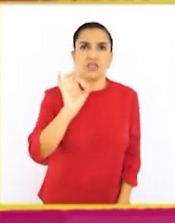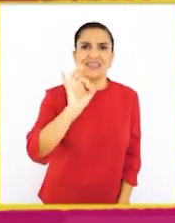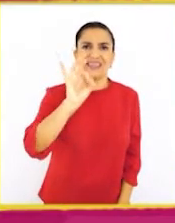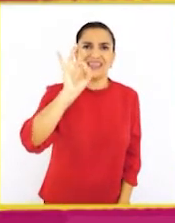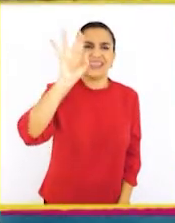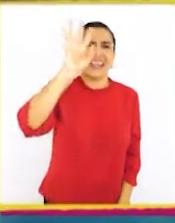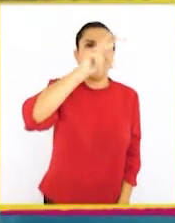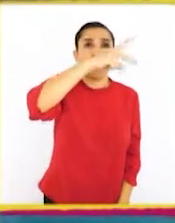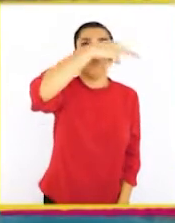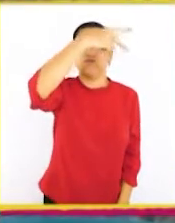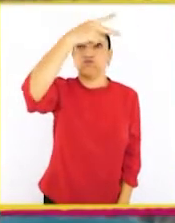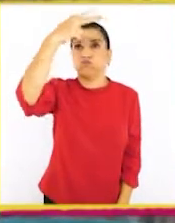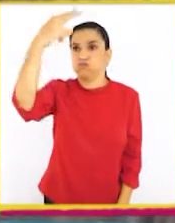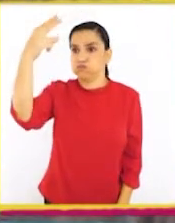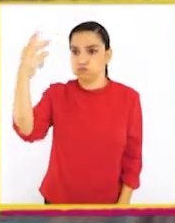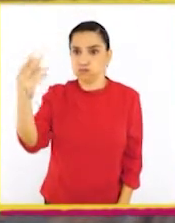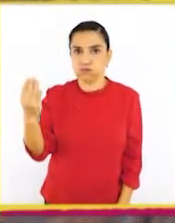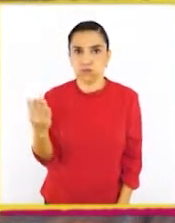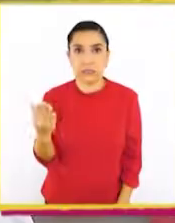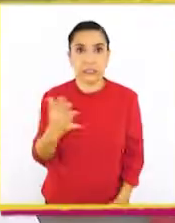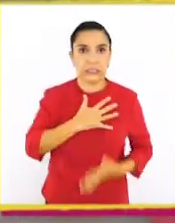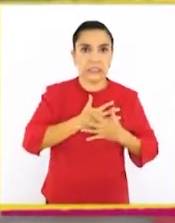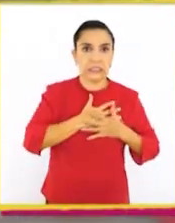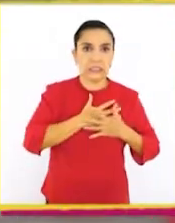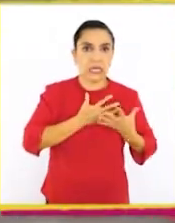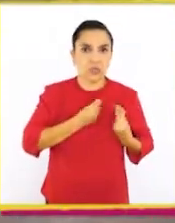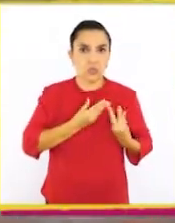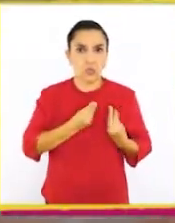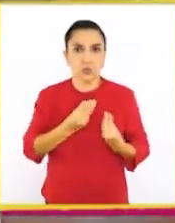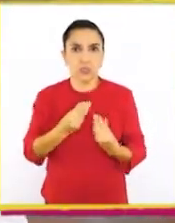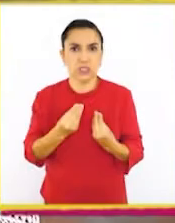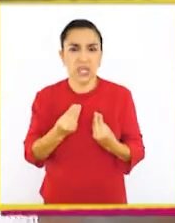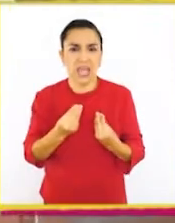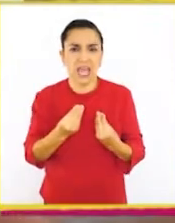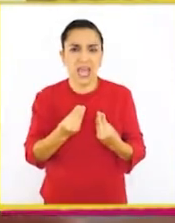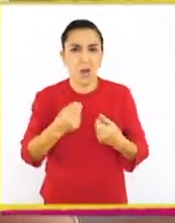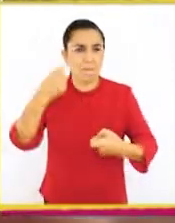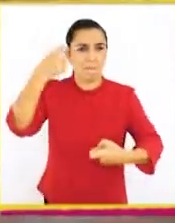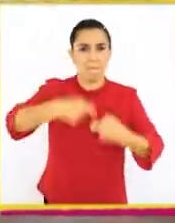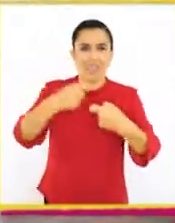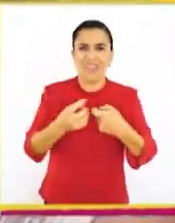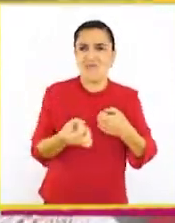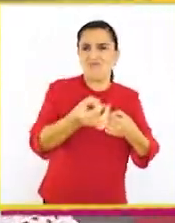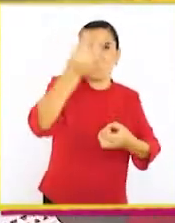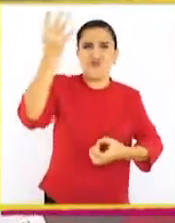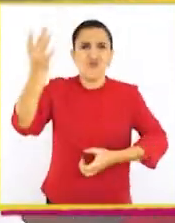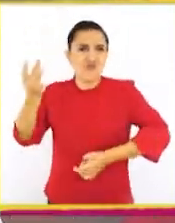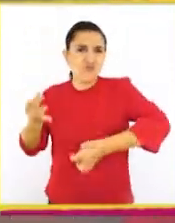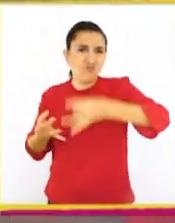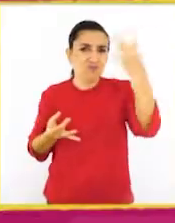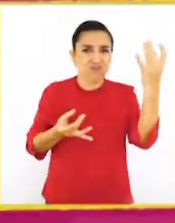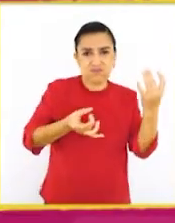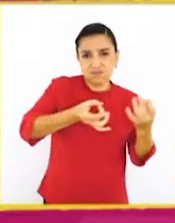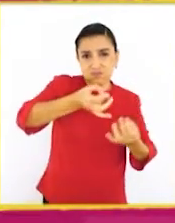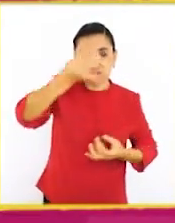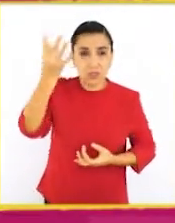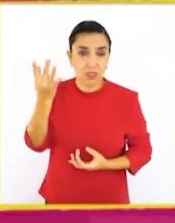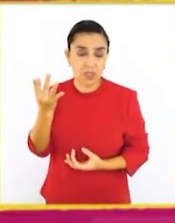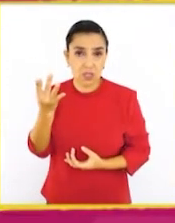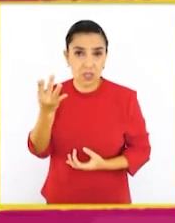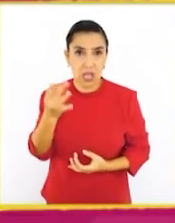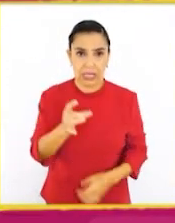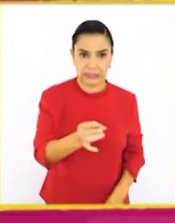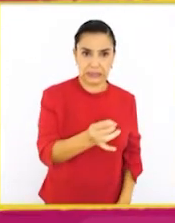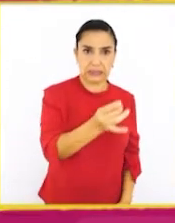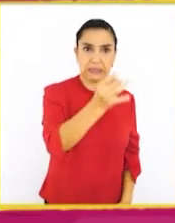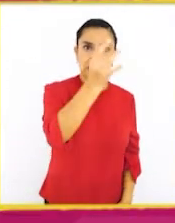enorme estrella de fuego en mitad del cielo. Se asustaron y vieron que saltaban piedras y chispas. Y